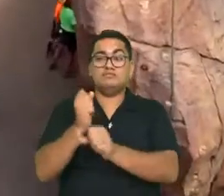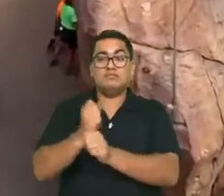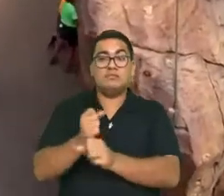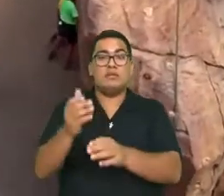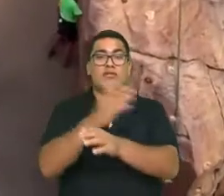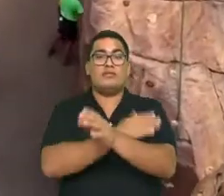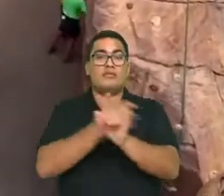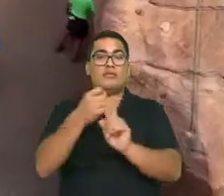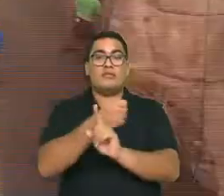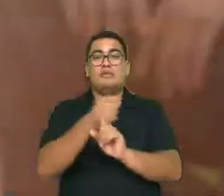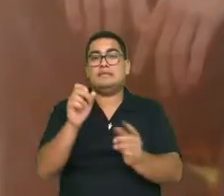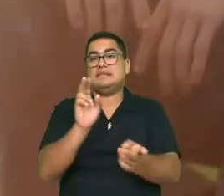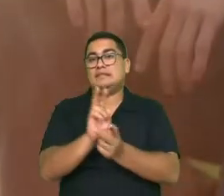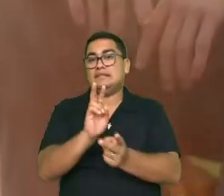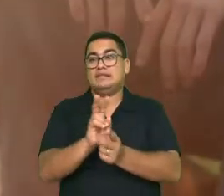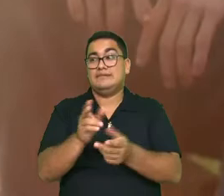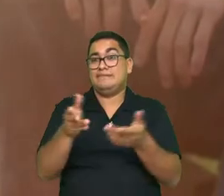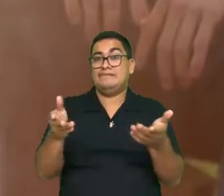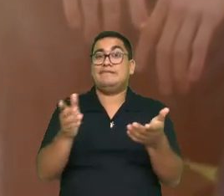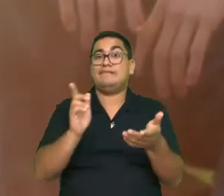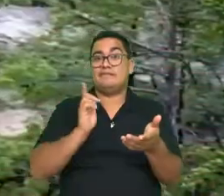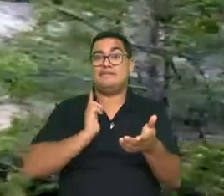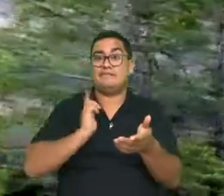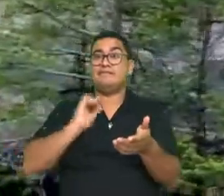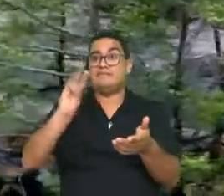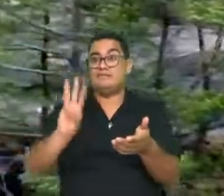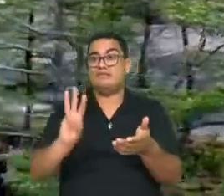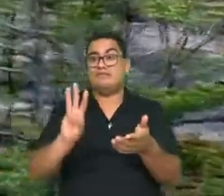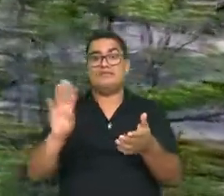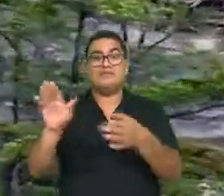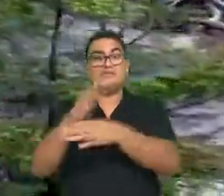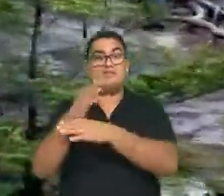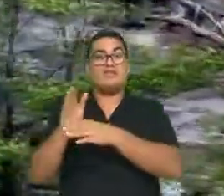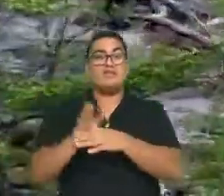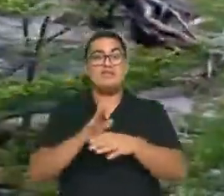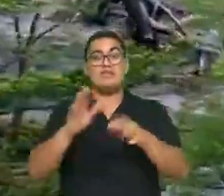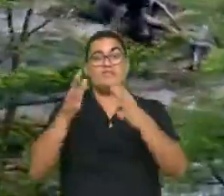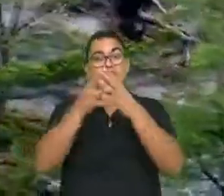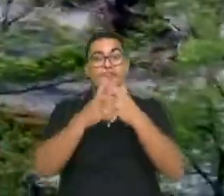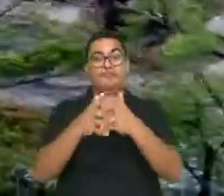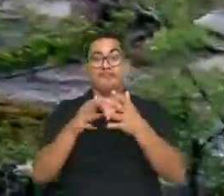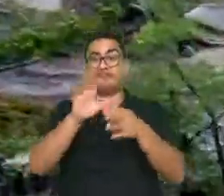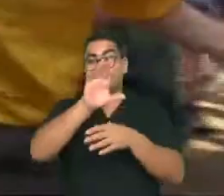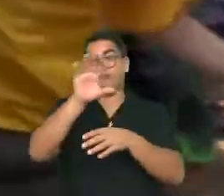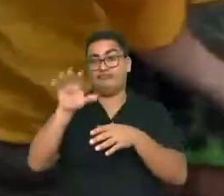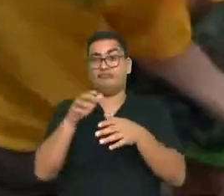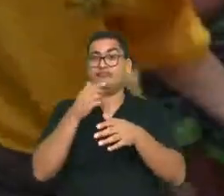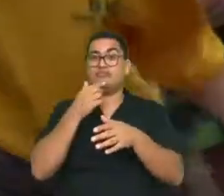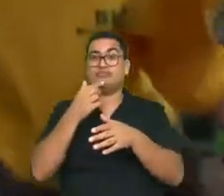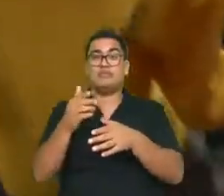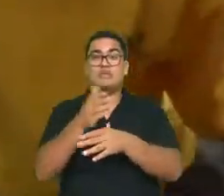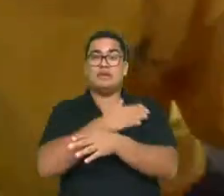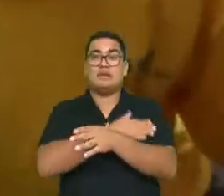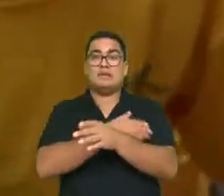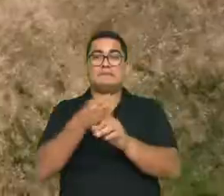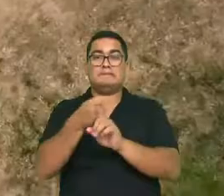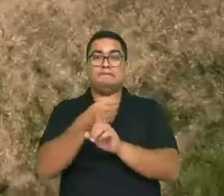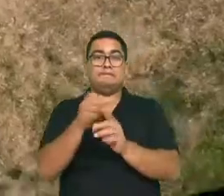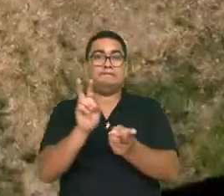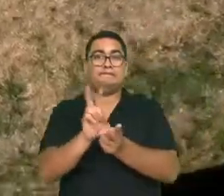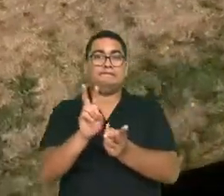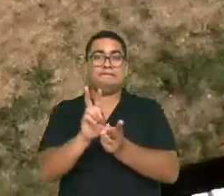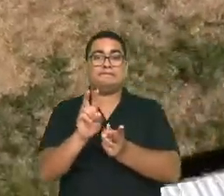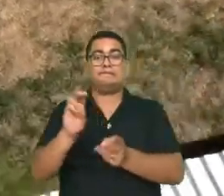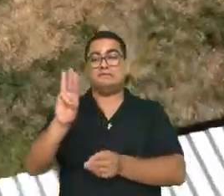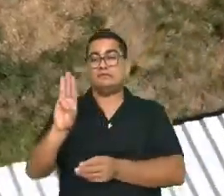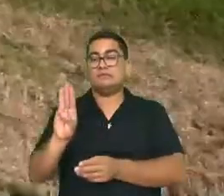por parte del grupo tiene clientes de los 50 estados estadounidenses, además de las víctimas de abusos reportados